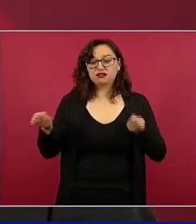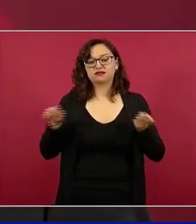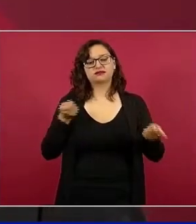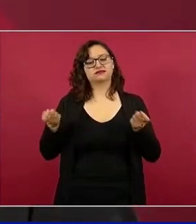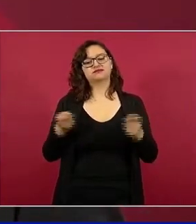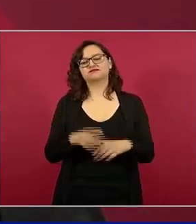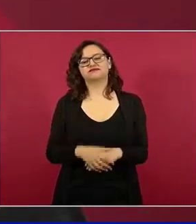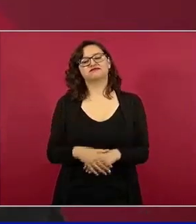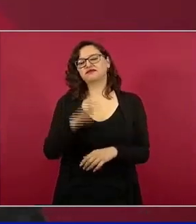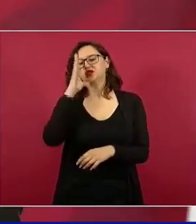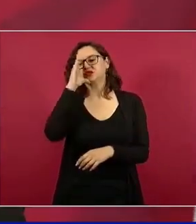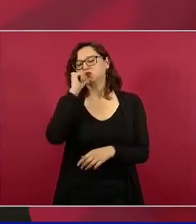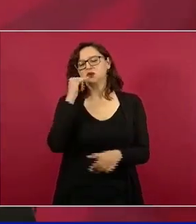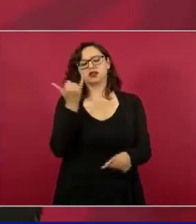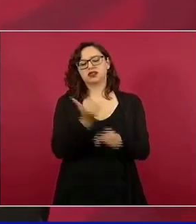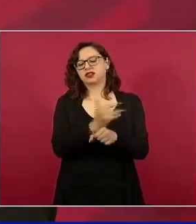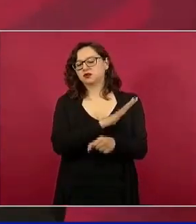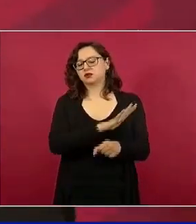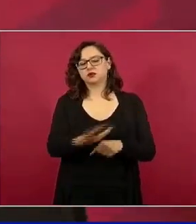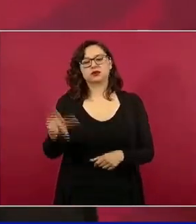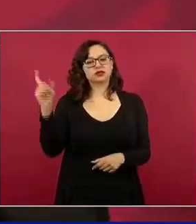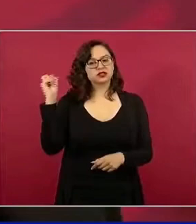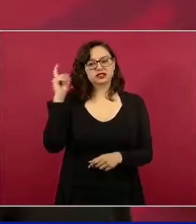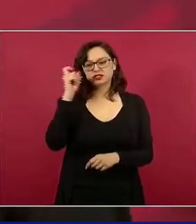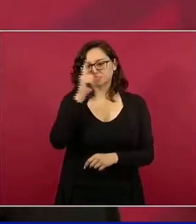Por eso es